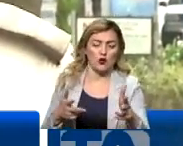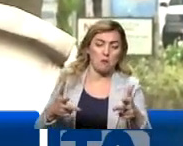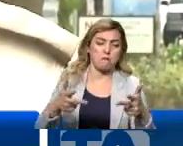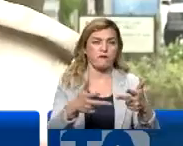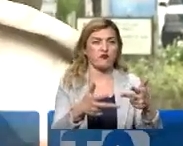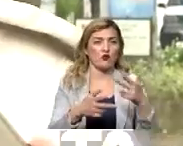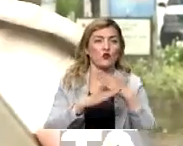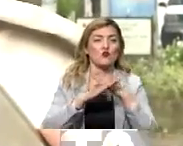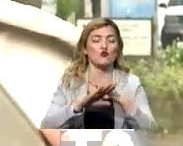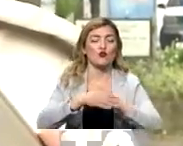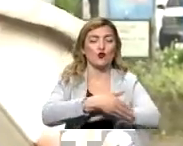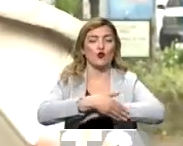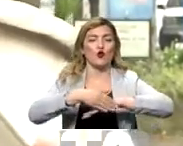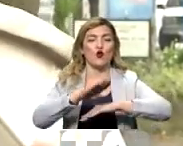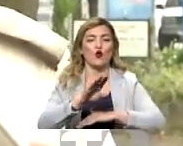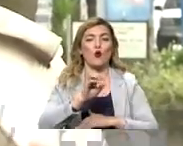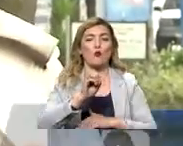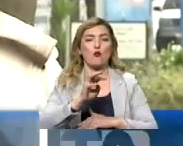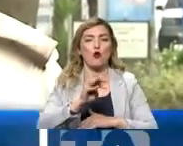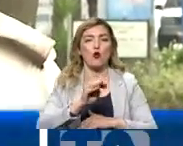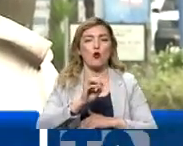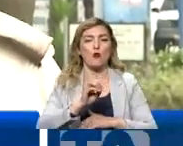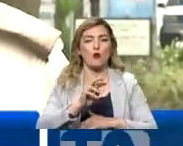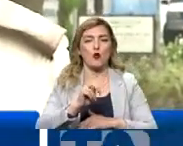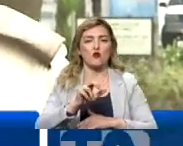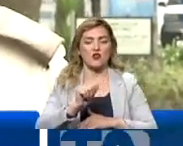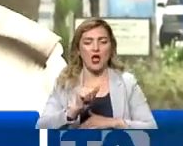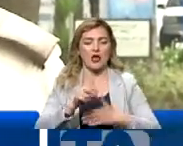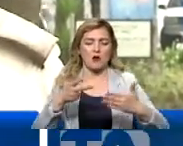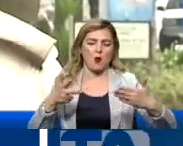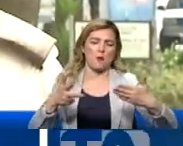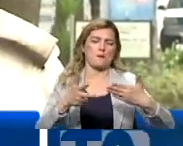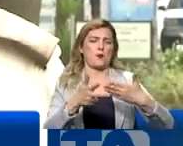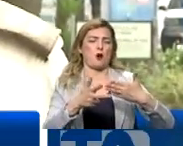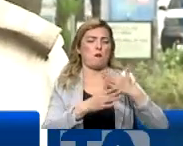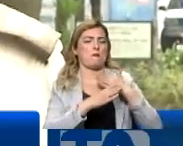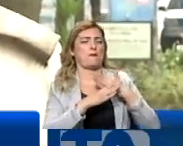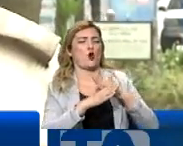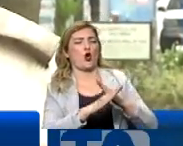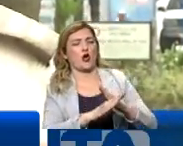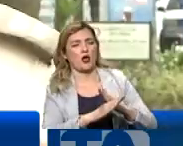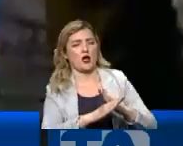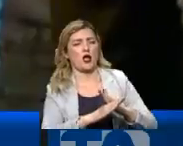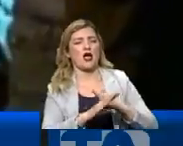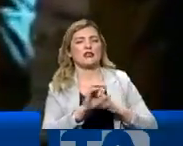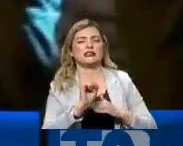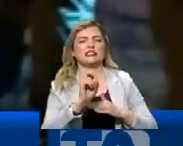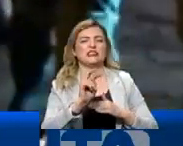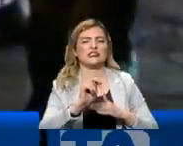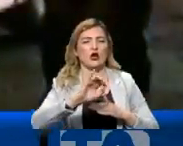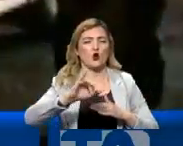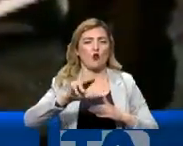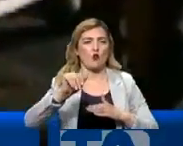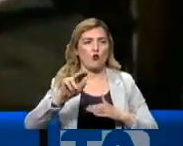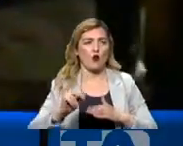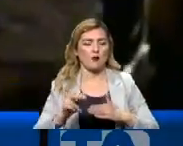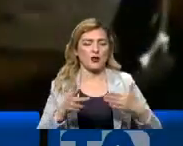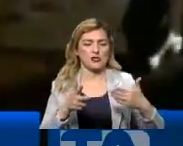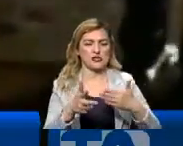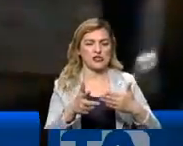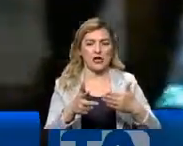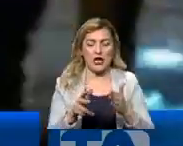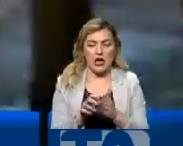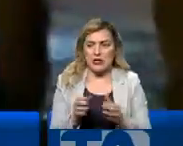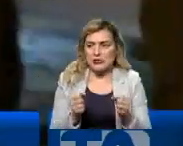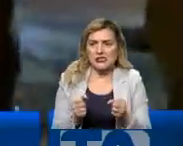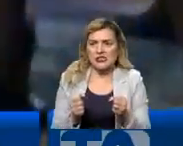en el sector de la calle Bomboná y Tegucigalpa, llegando por San Juan. En ese momento los individuos intentaron